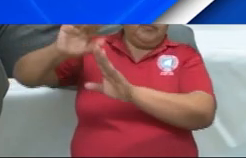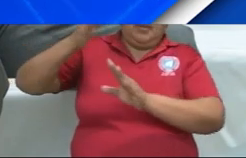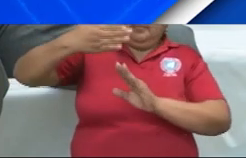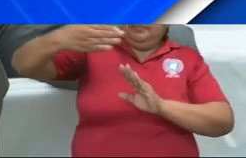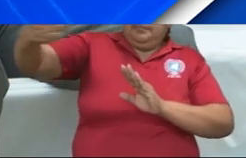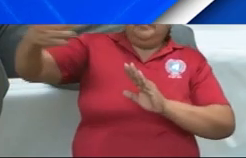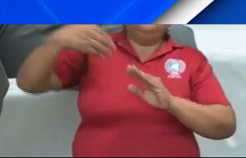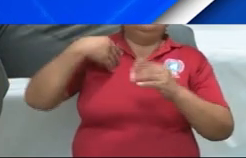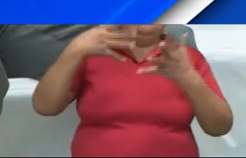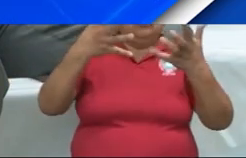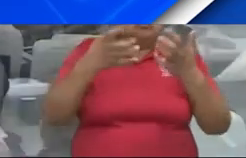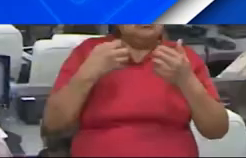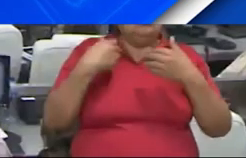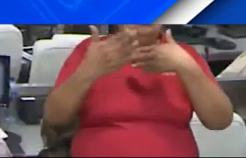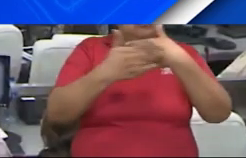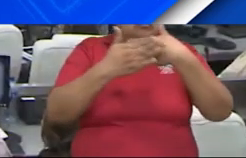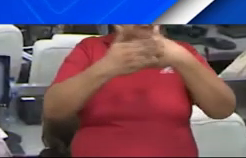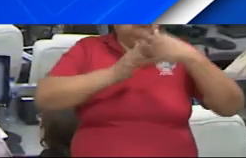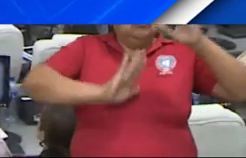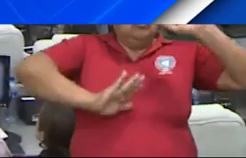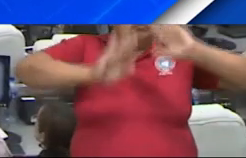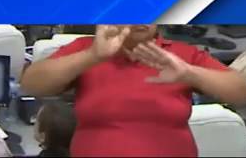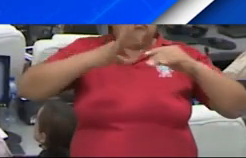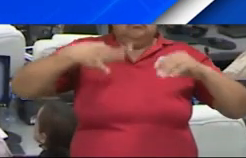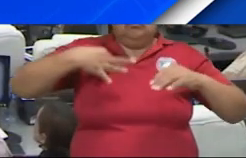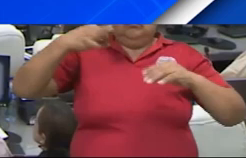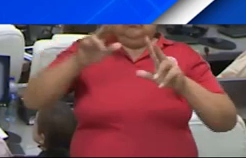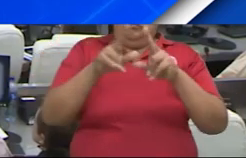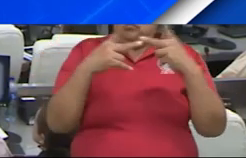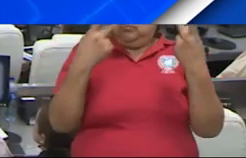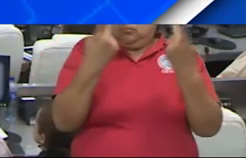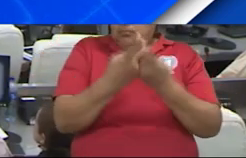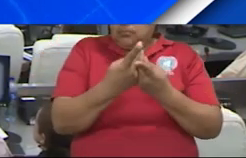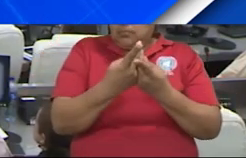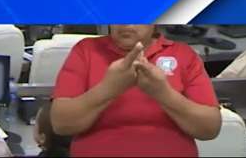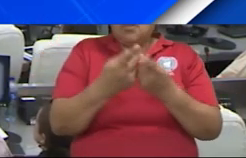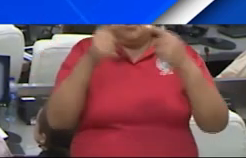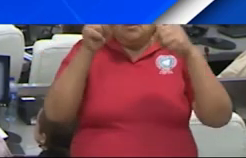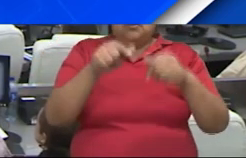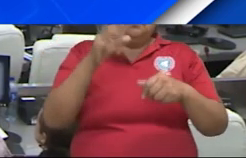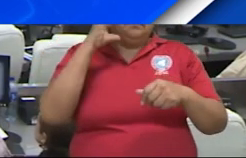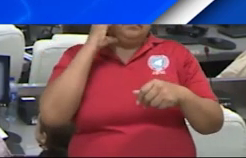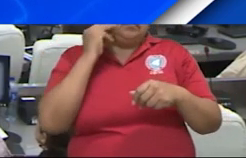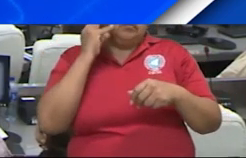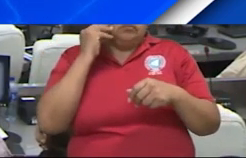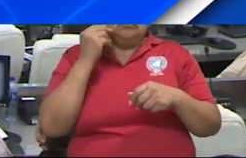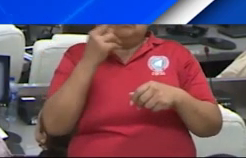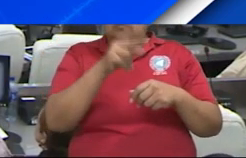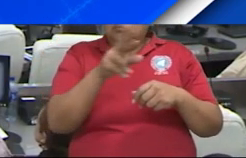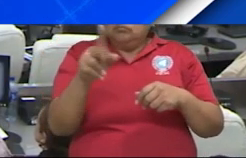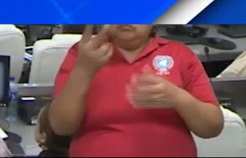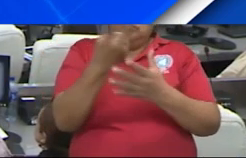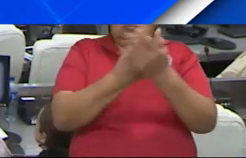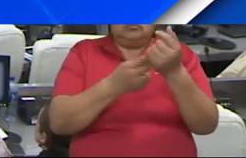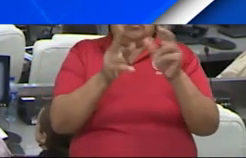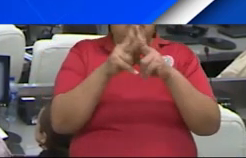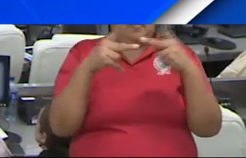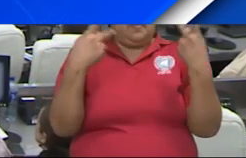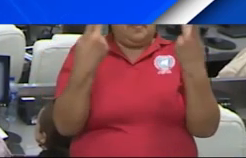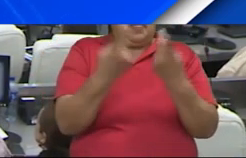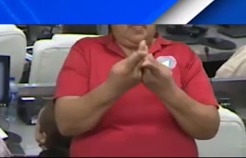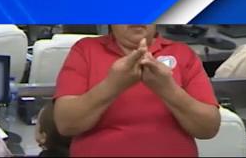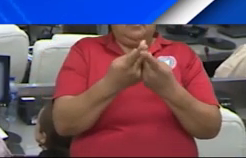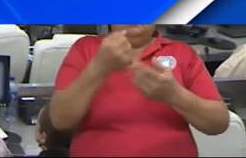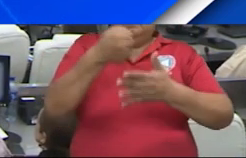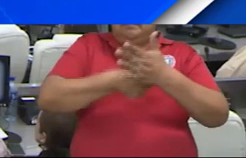intentar cumplir la democracia y la voluntad popular, y esa experiencia común de ambos pueblos